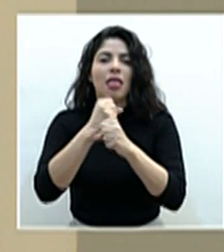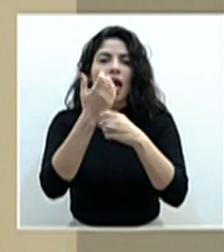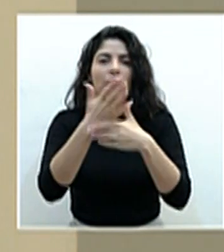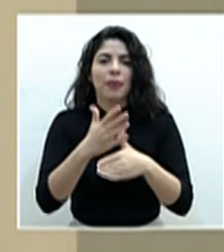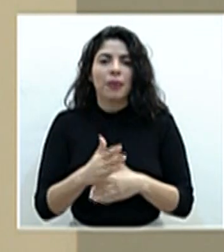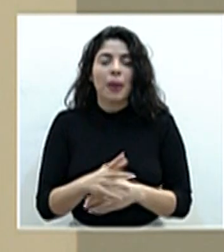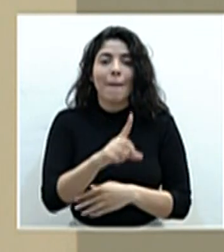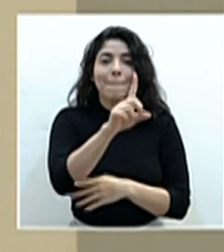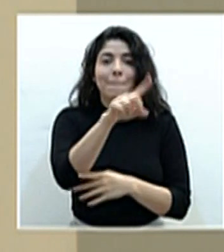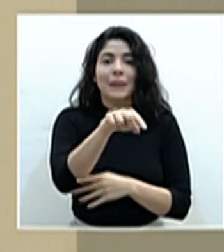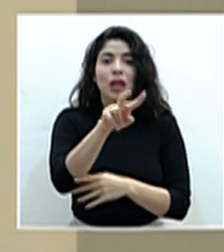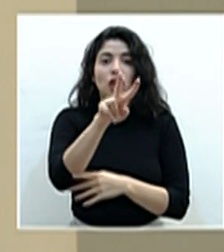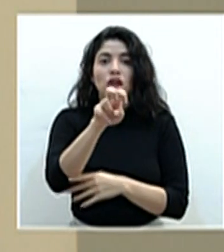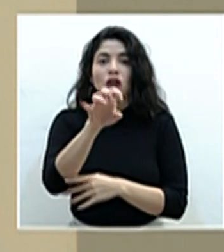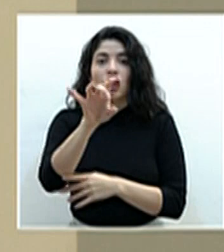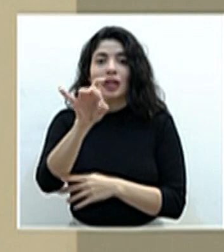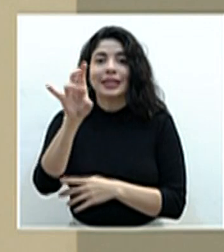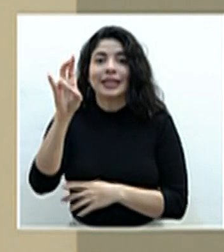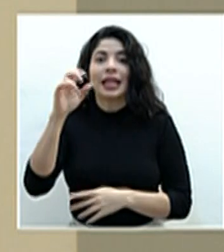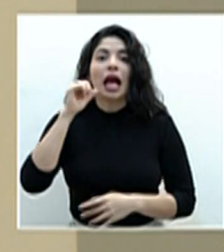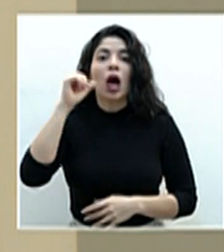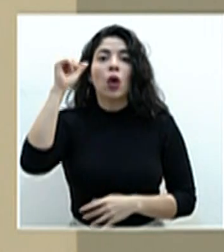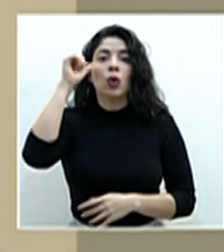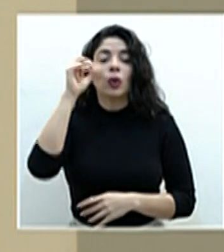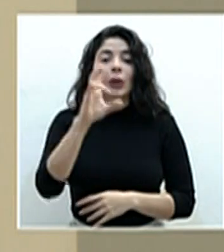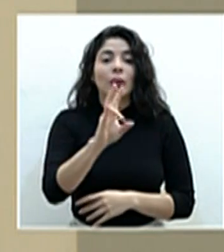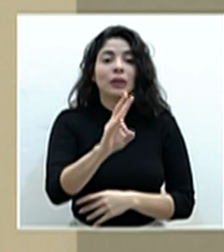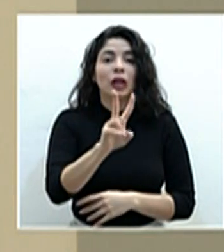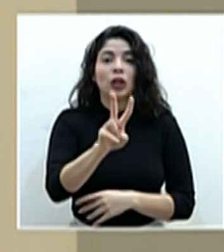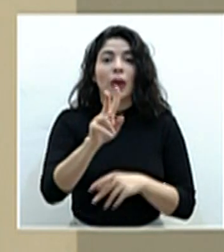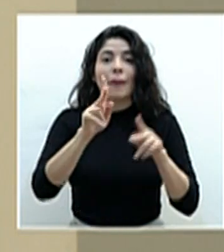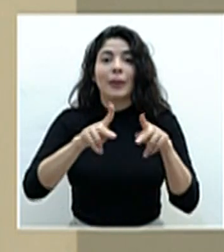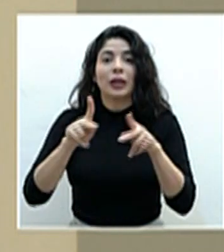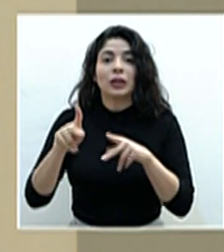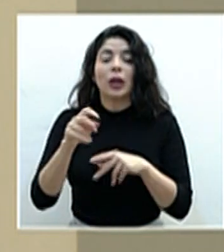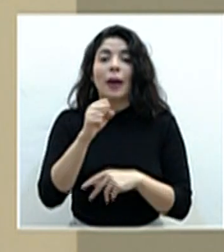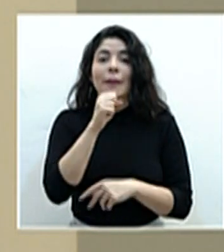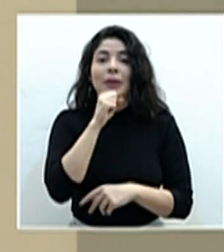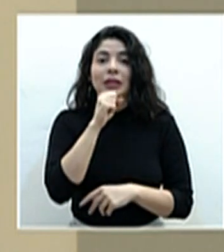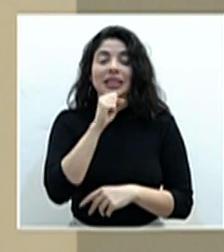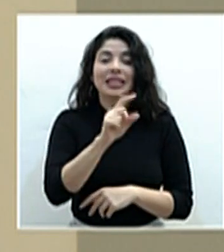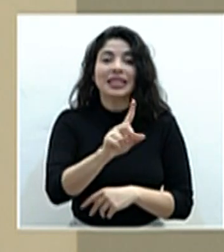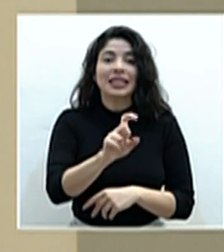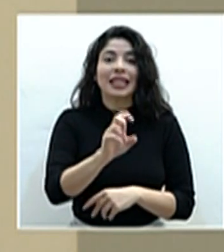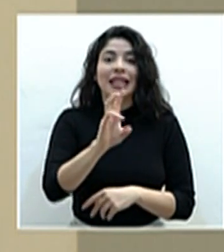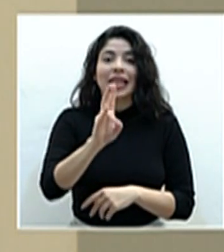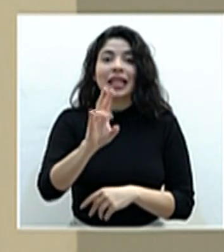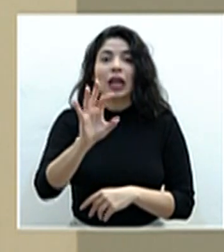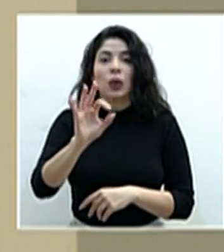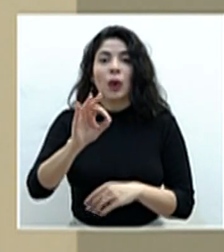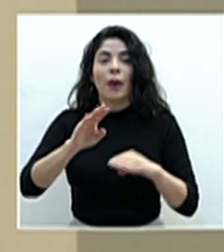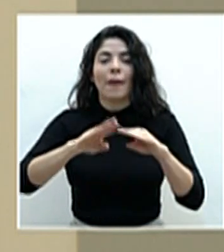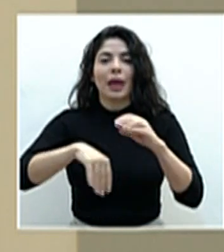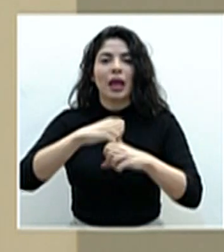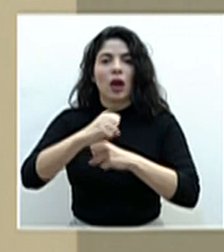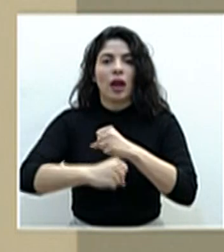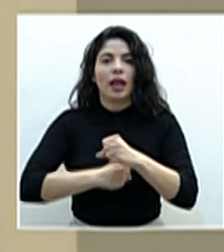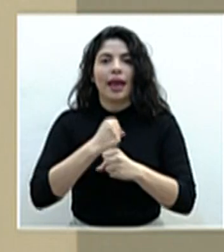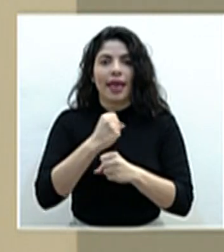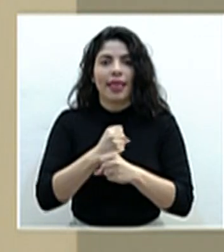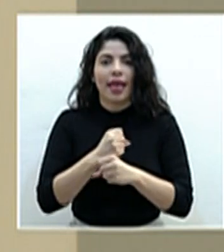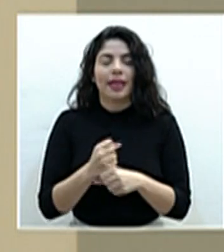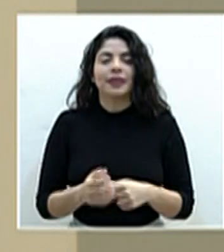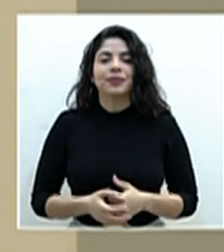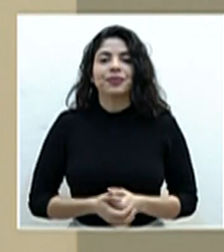son 1.287 adultos, 72 personas mayores y 179 menores de